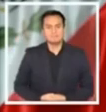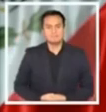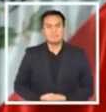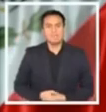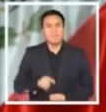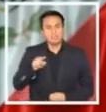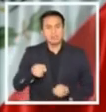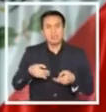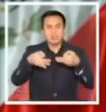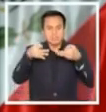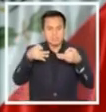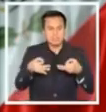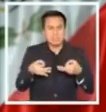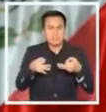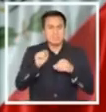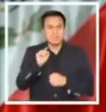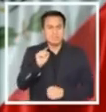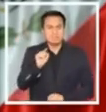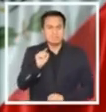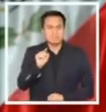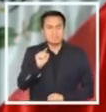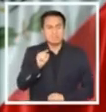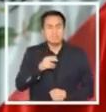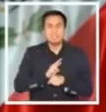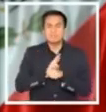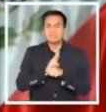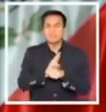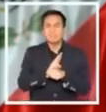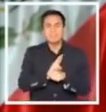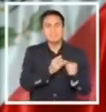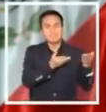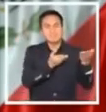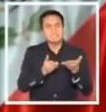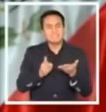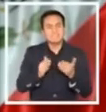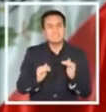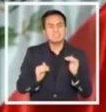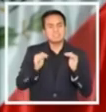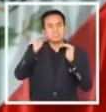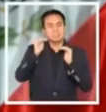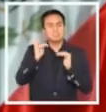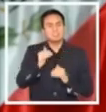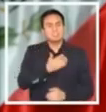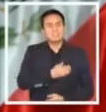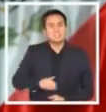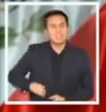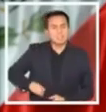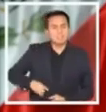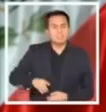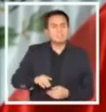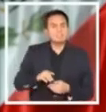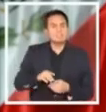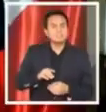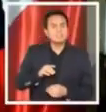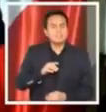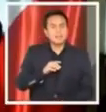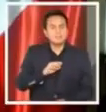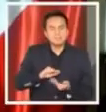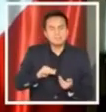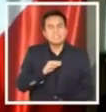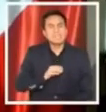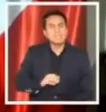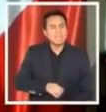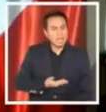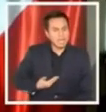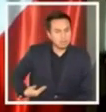Y eso es precisamente lo que representa la visita de un tan alto dignatario como Andrés Manuel López Obrador hoy día en nuestra